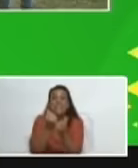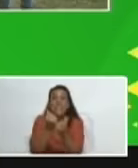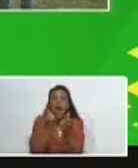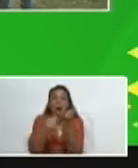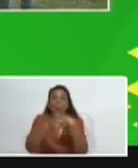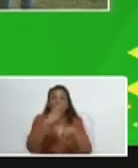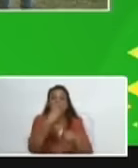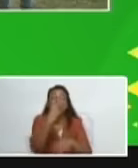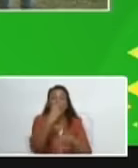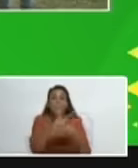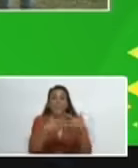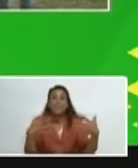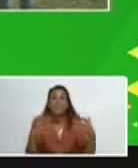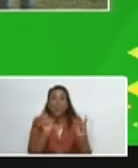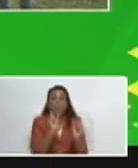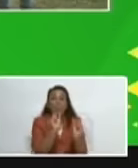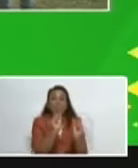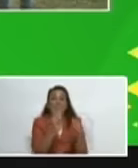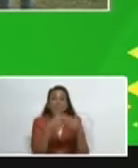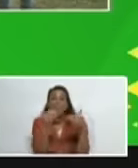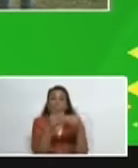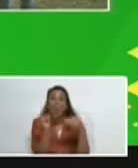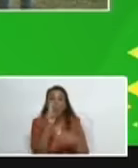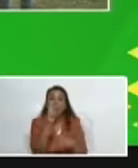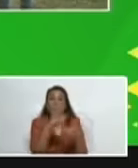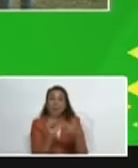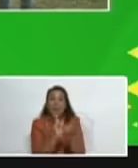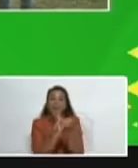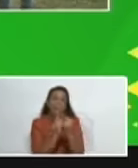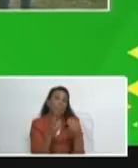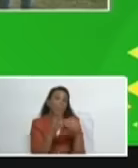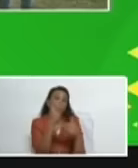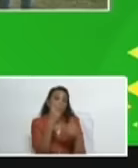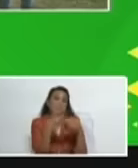Negociando 2 millones de dólares, lo equivalente en dólares.